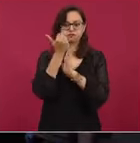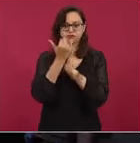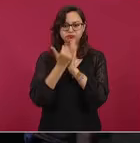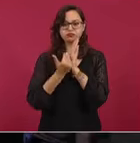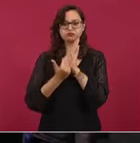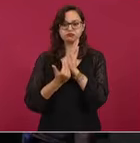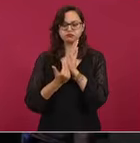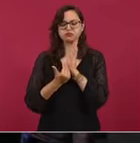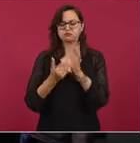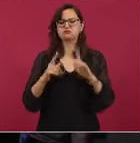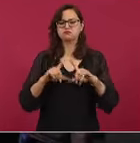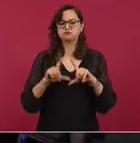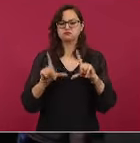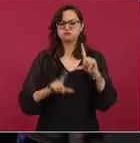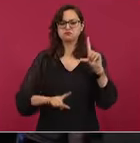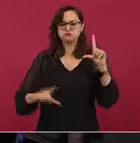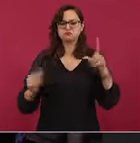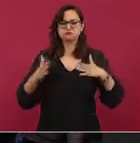Entonces, México es un país